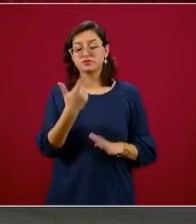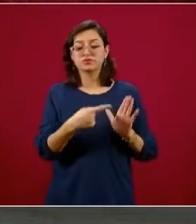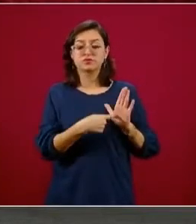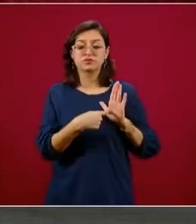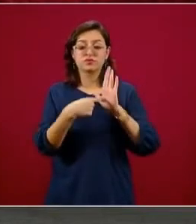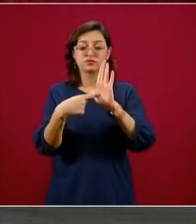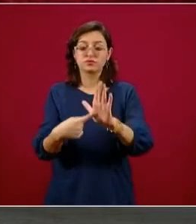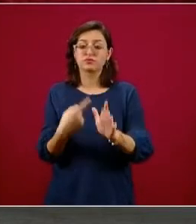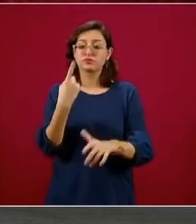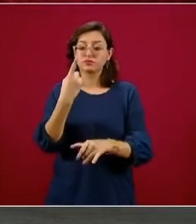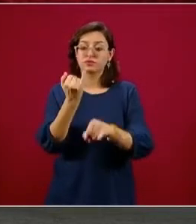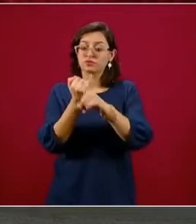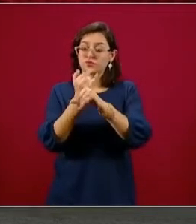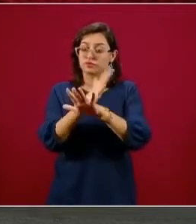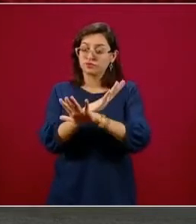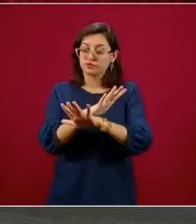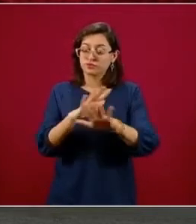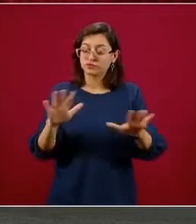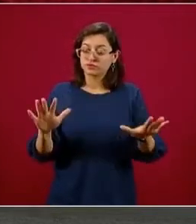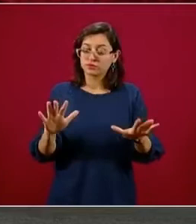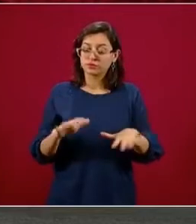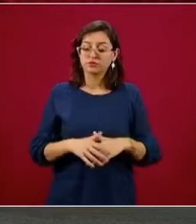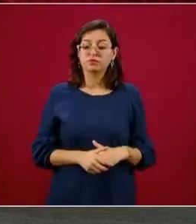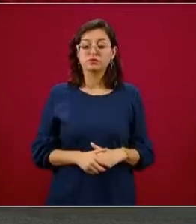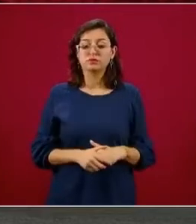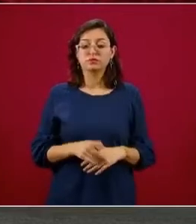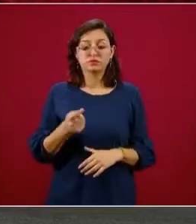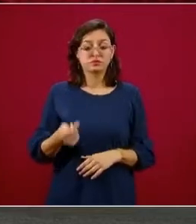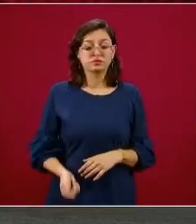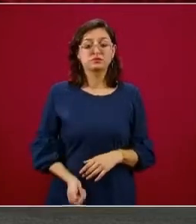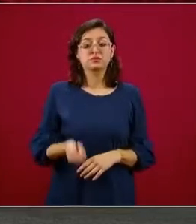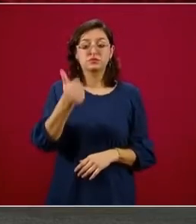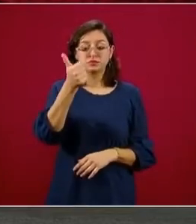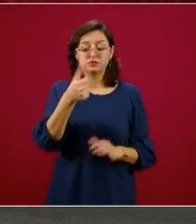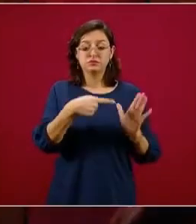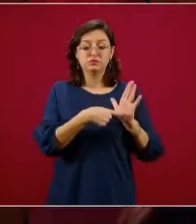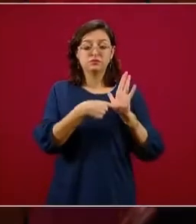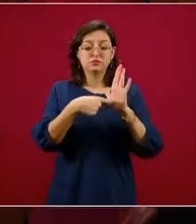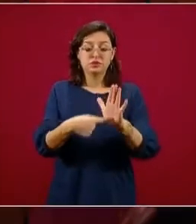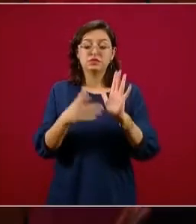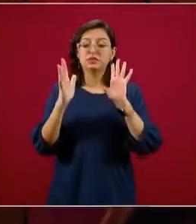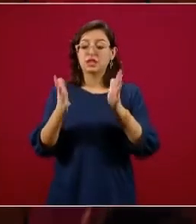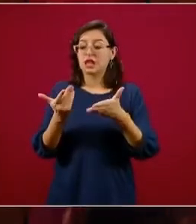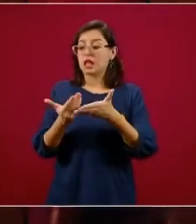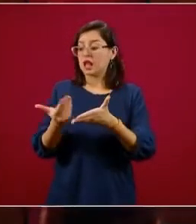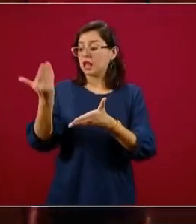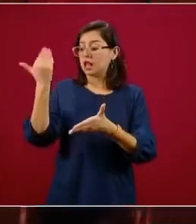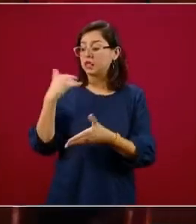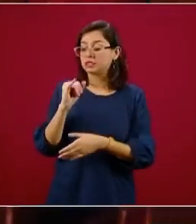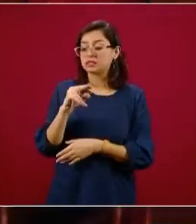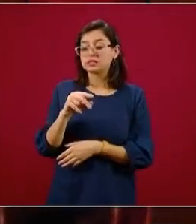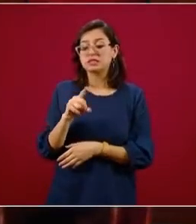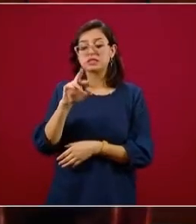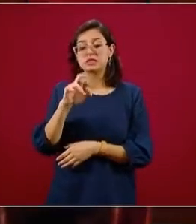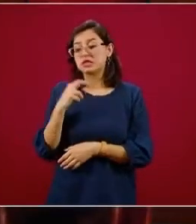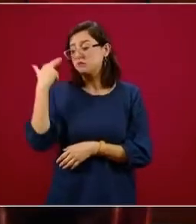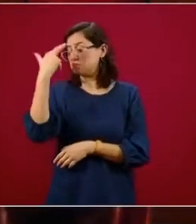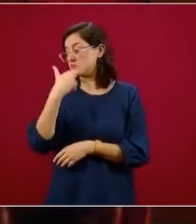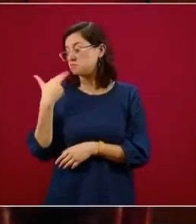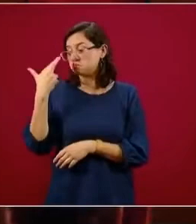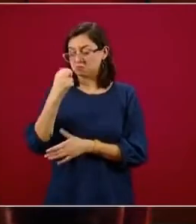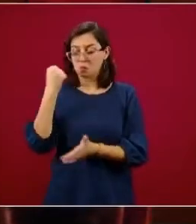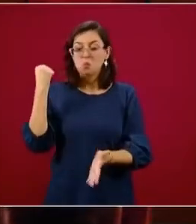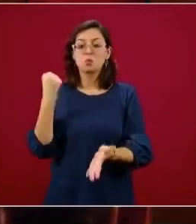presentar un dato que lo estamos presentando de hecho por primera vez, una vez que este dato ya fue validado, procesado por el INDRE y